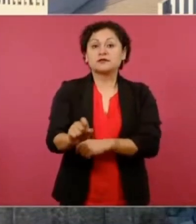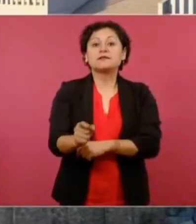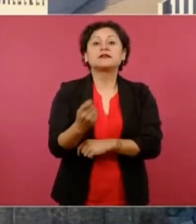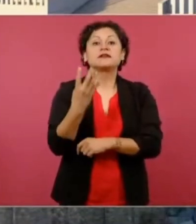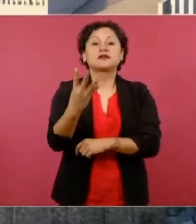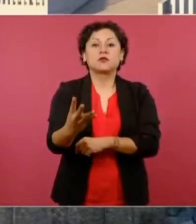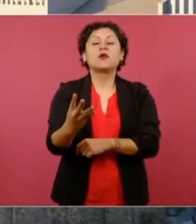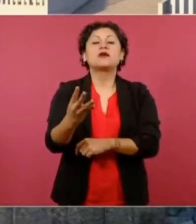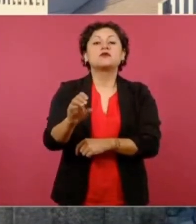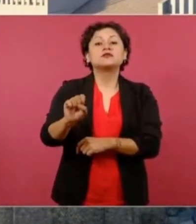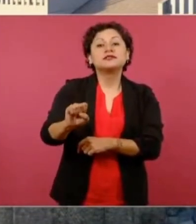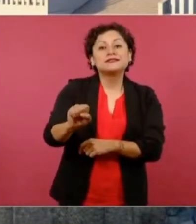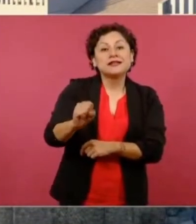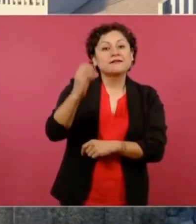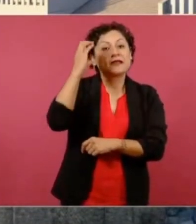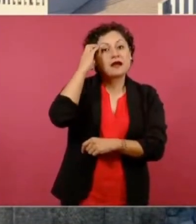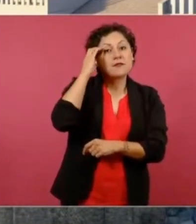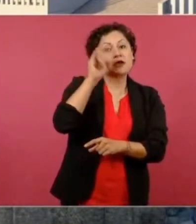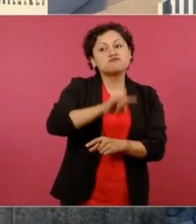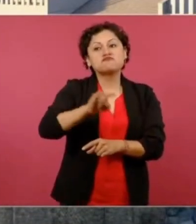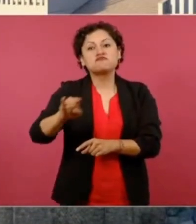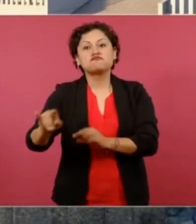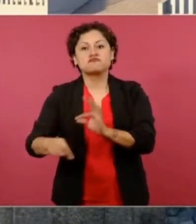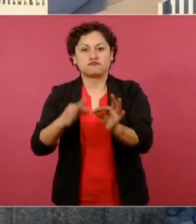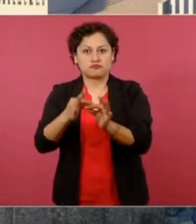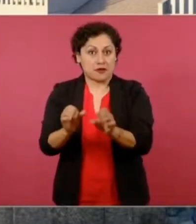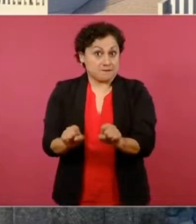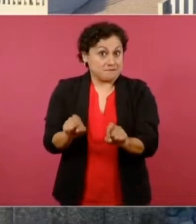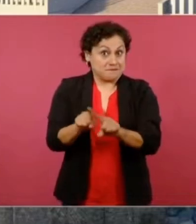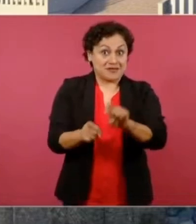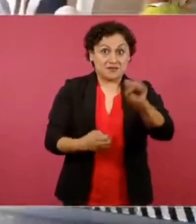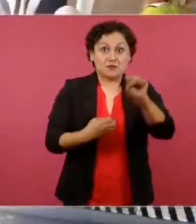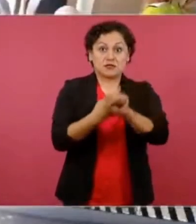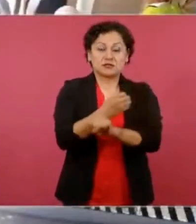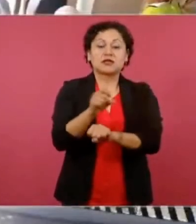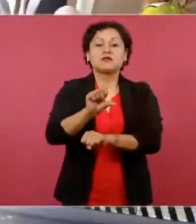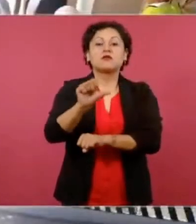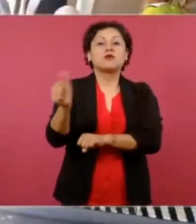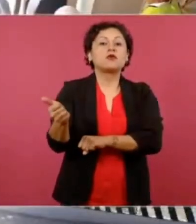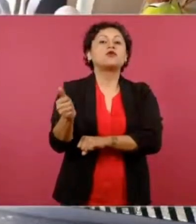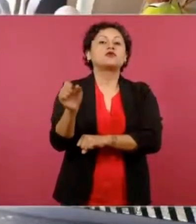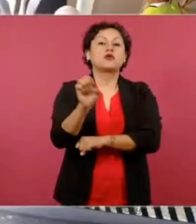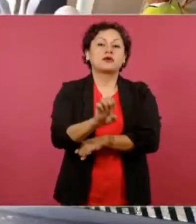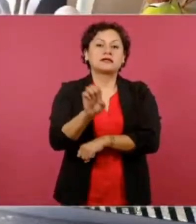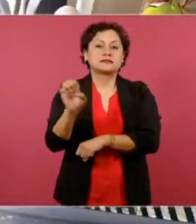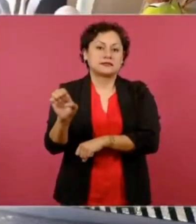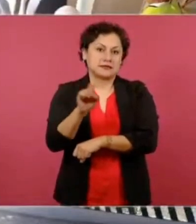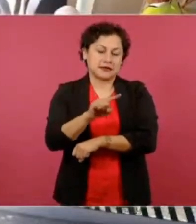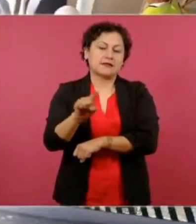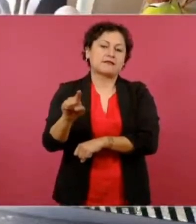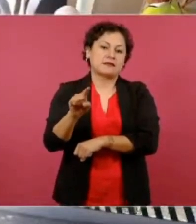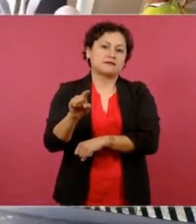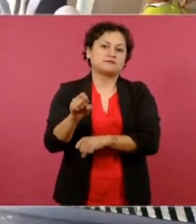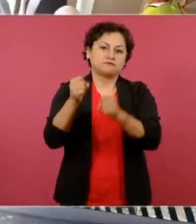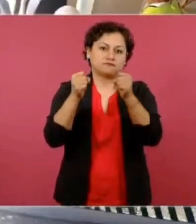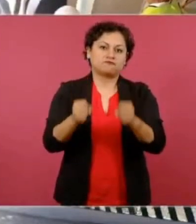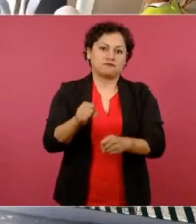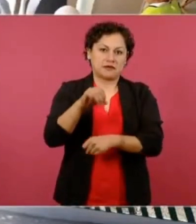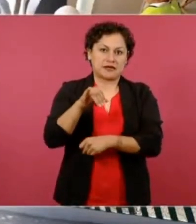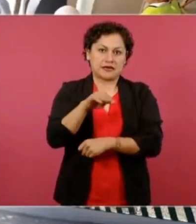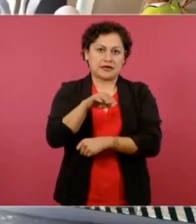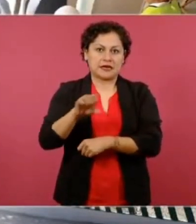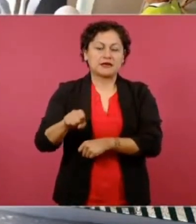60 camas. También en ese estado estamos construyendo el Hospital General Regional de Ensenada del Seguro Seguro Social, el materno infantil de Tijuana, que ya